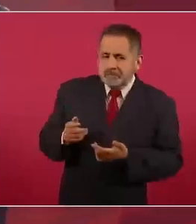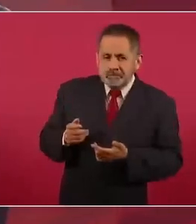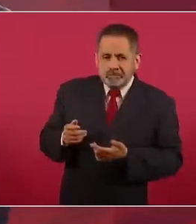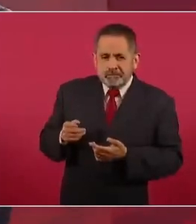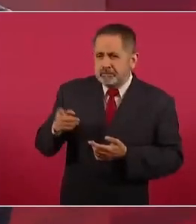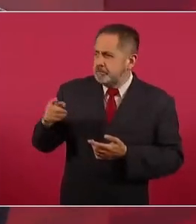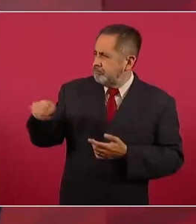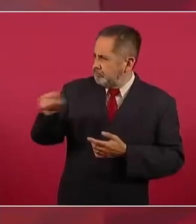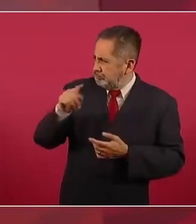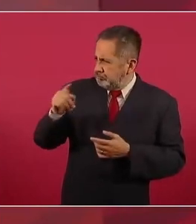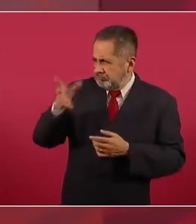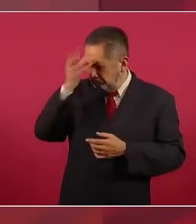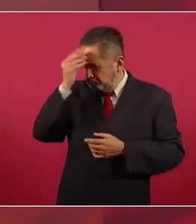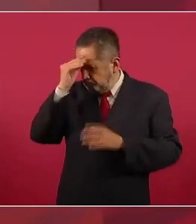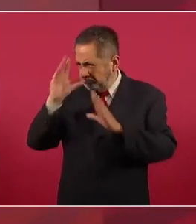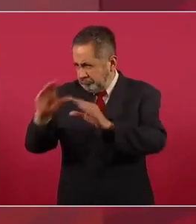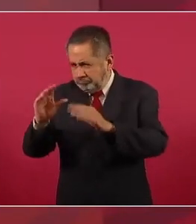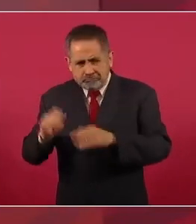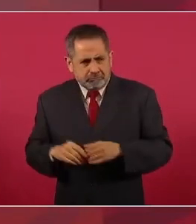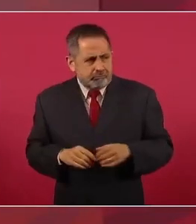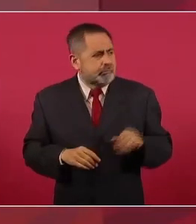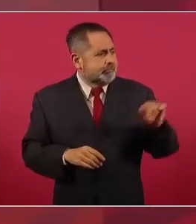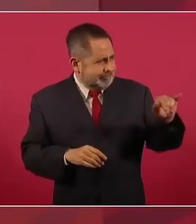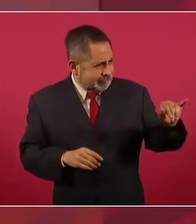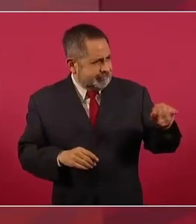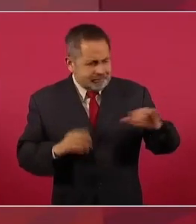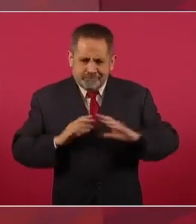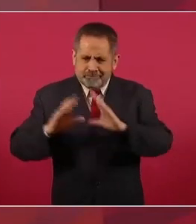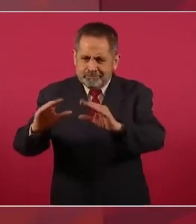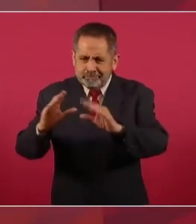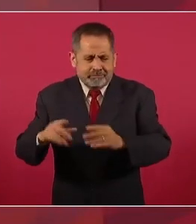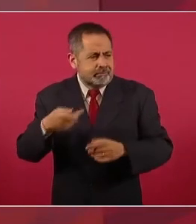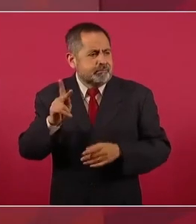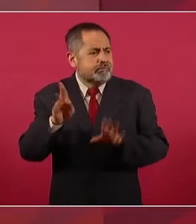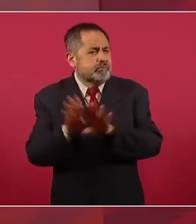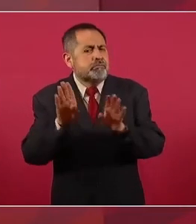Enséñaslos a pescar. Sí, pero no hay agua.